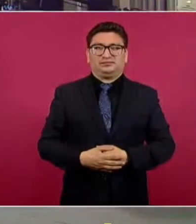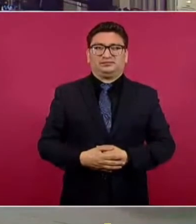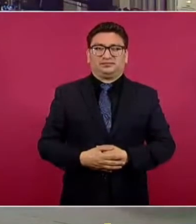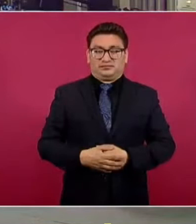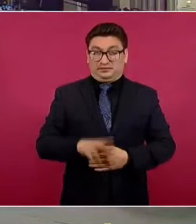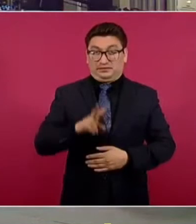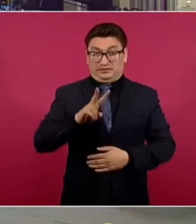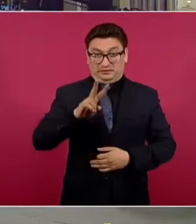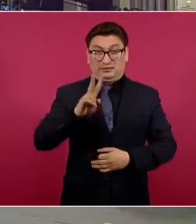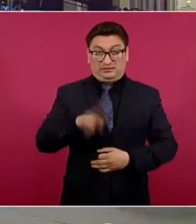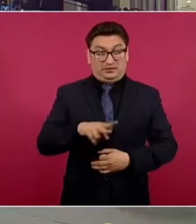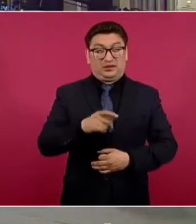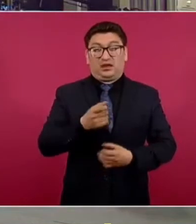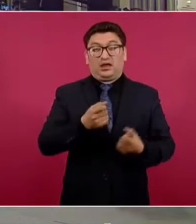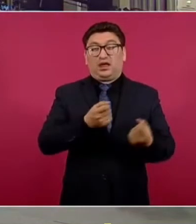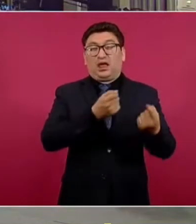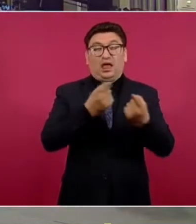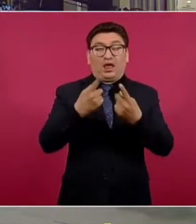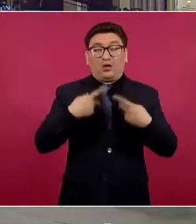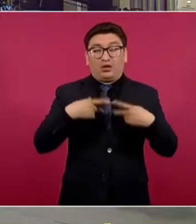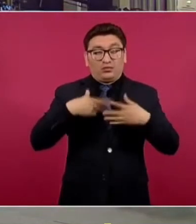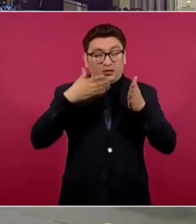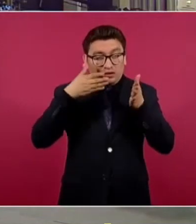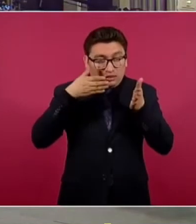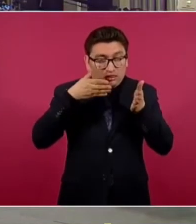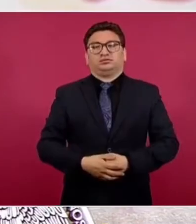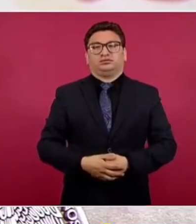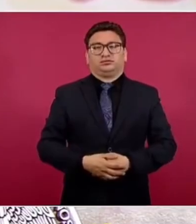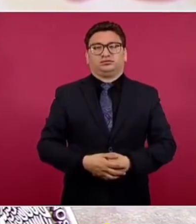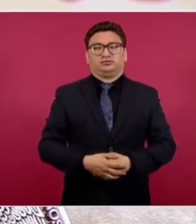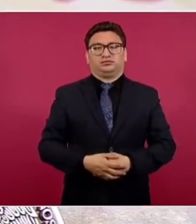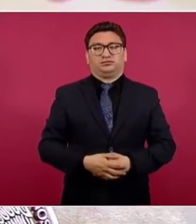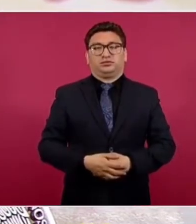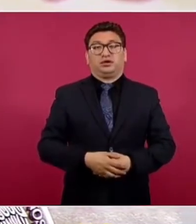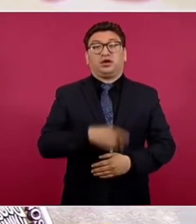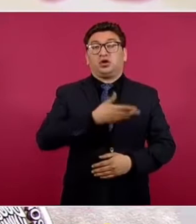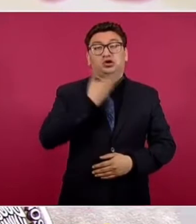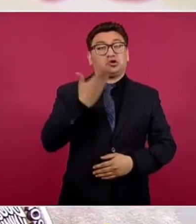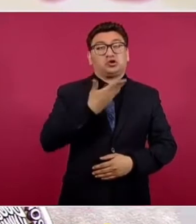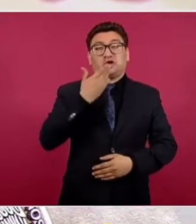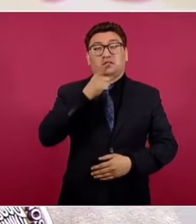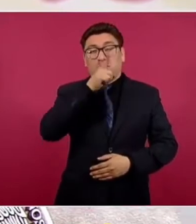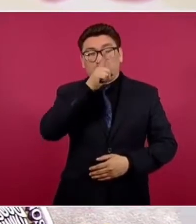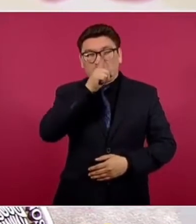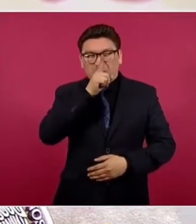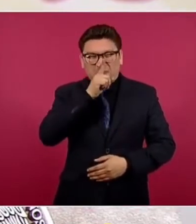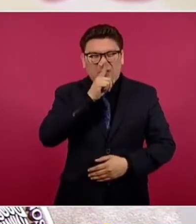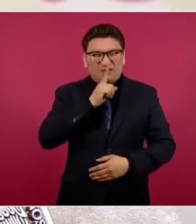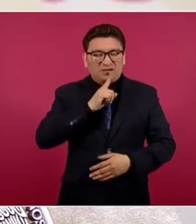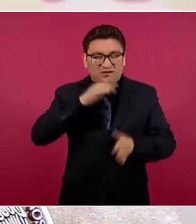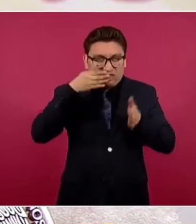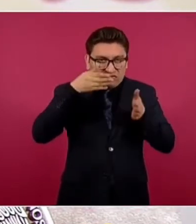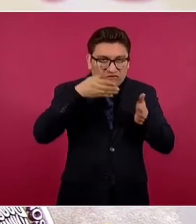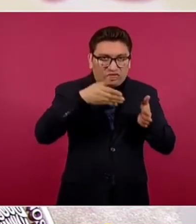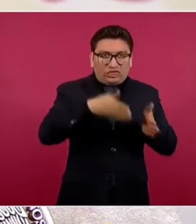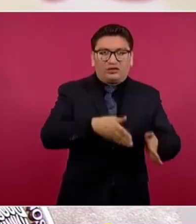cuando alguien se entrega por entero a la mentira, pierde hasta